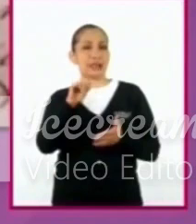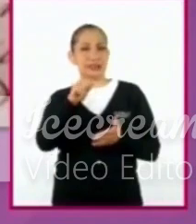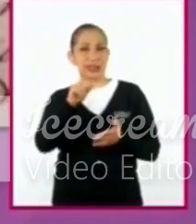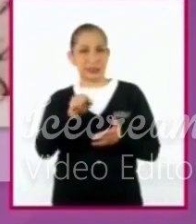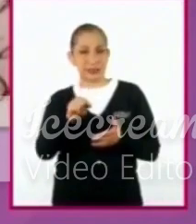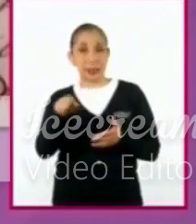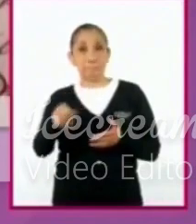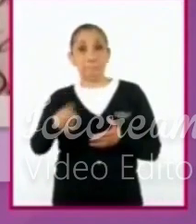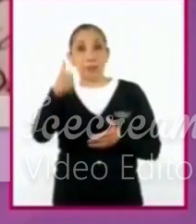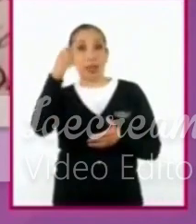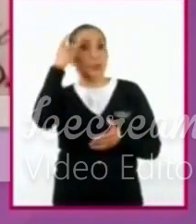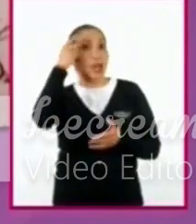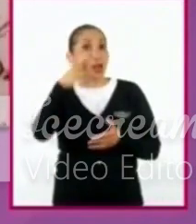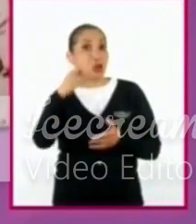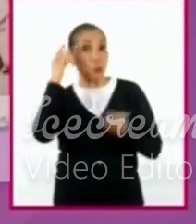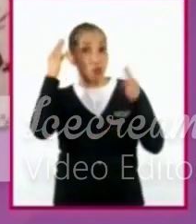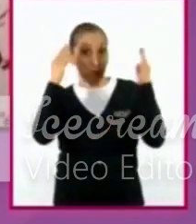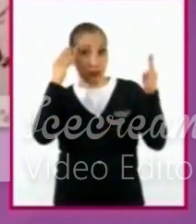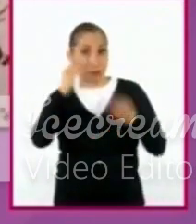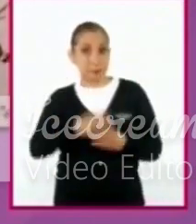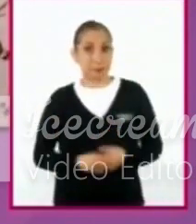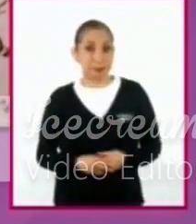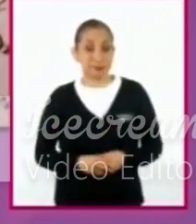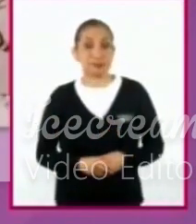primer director del museo.